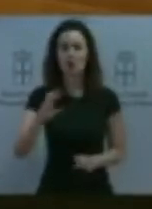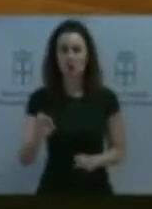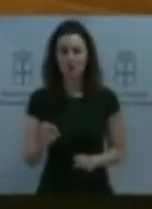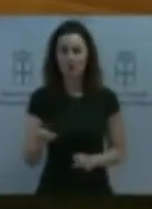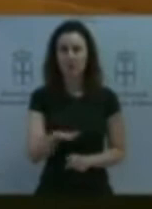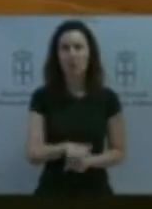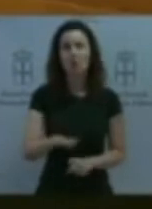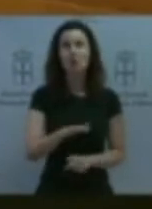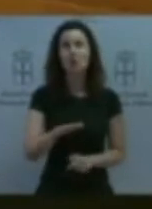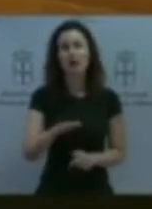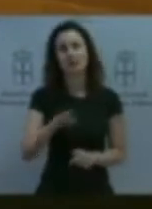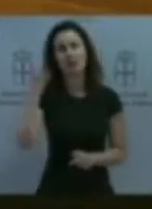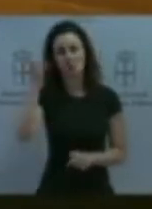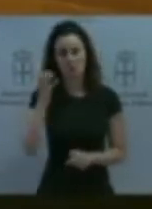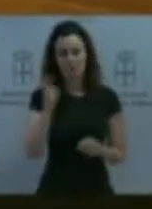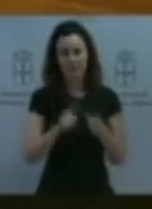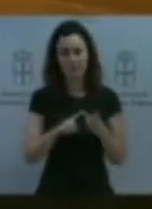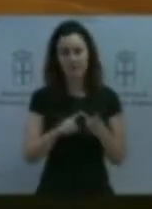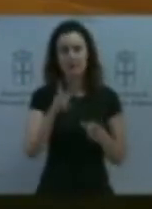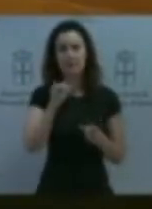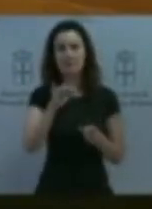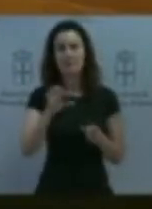Hispanagar, sede Burgos, Madrid.